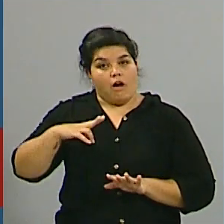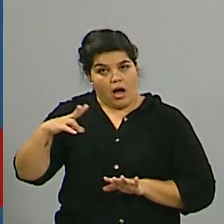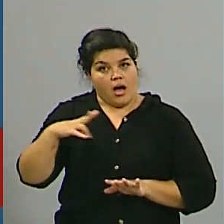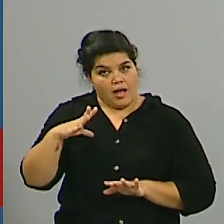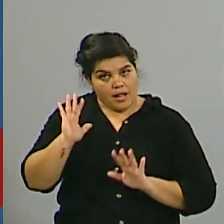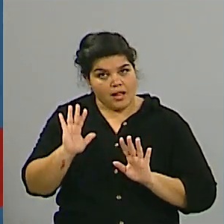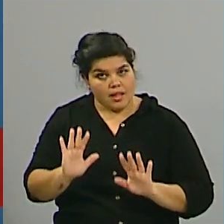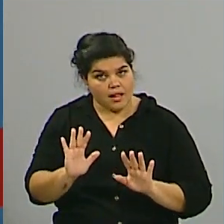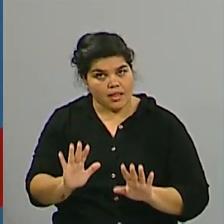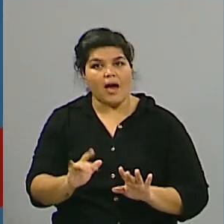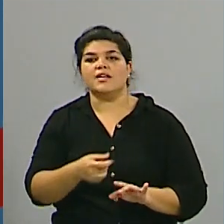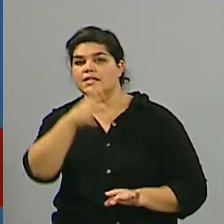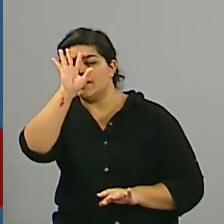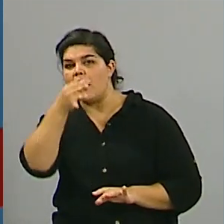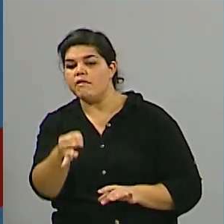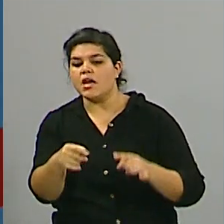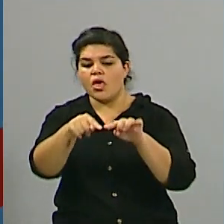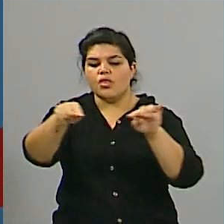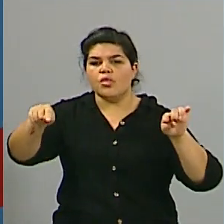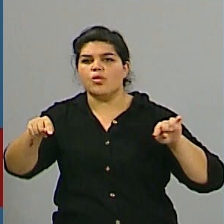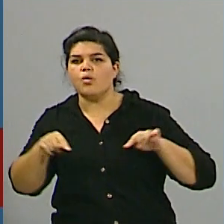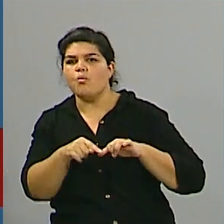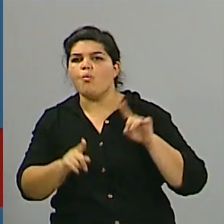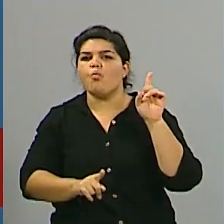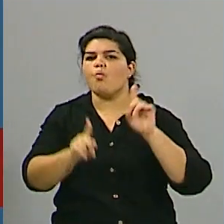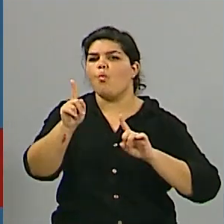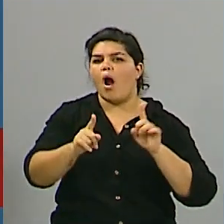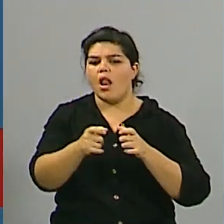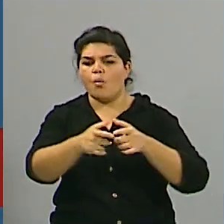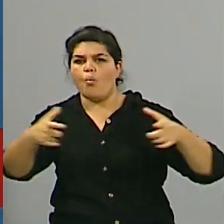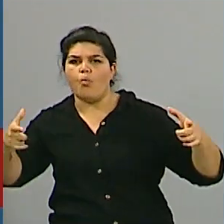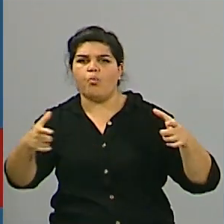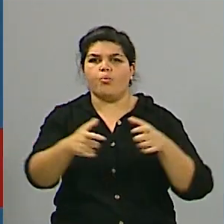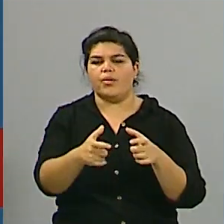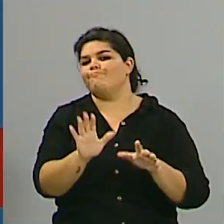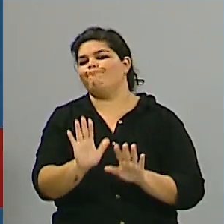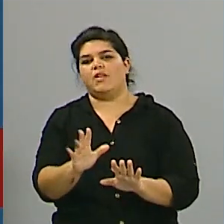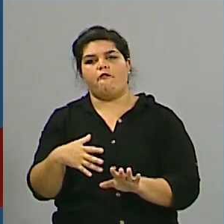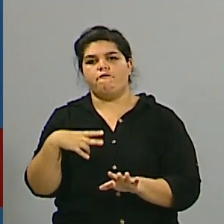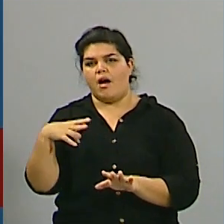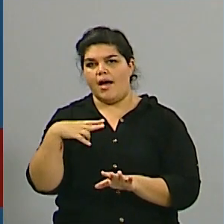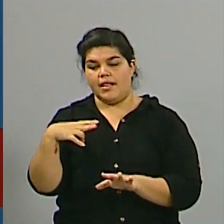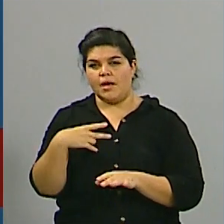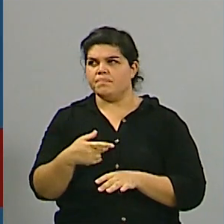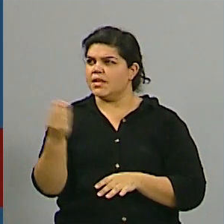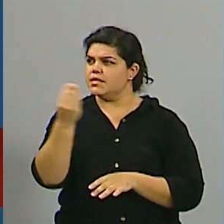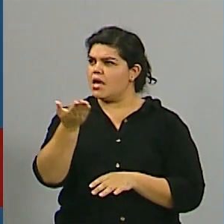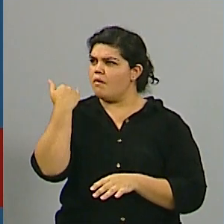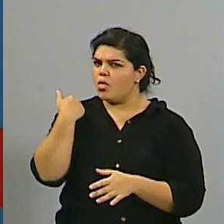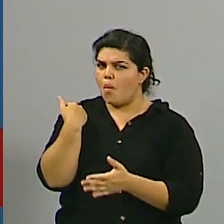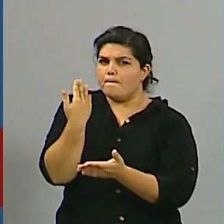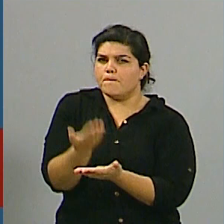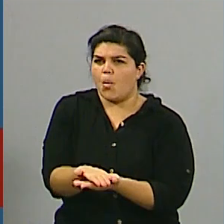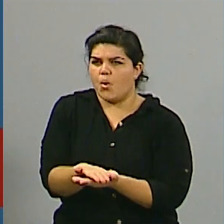comunidad, justamente los límites y los detalles de los límites. Presentaron una propuesta el sábado pasado que creo que tenía, no sé